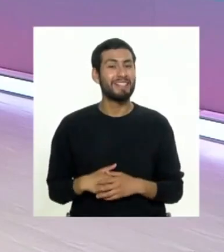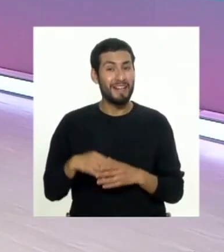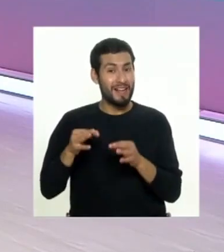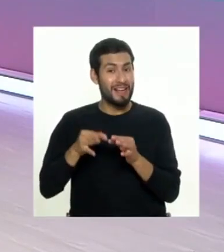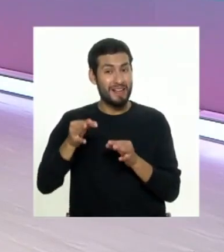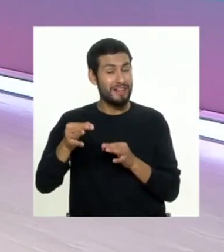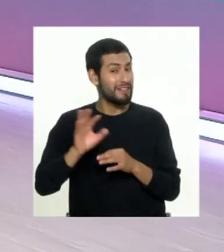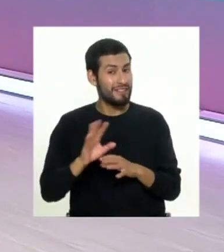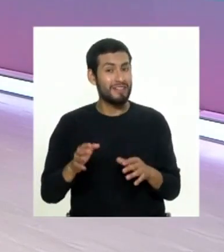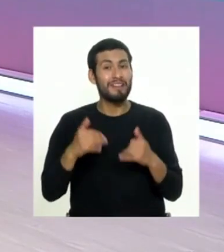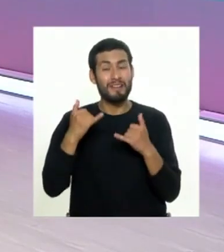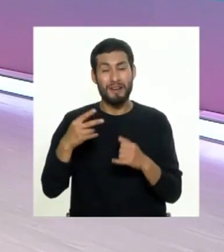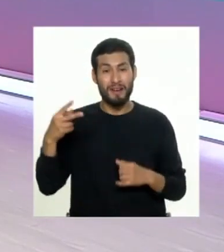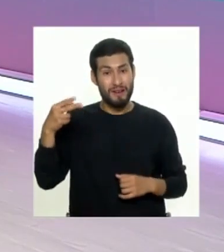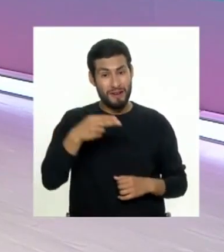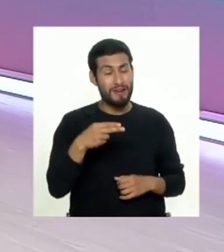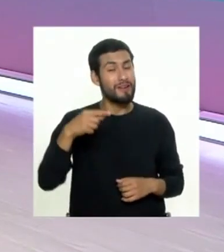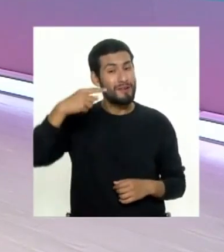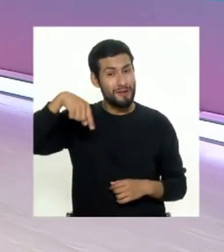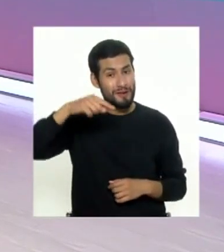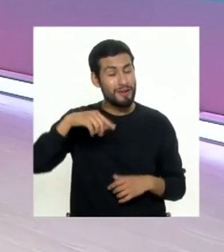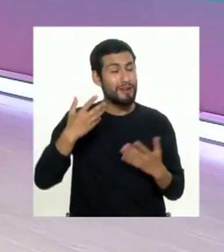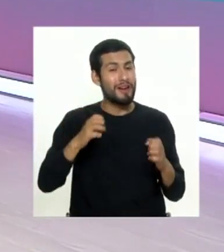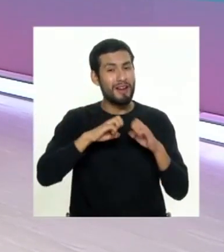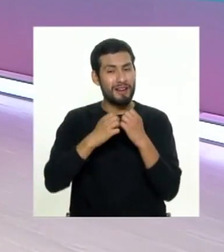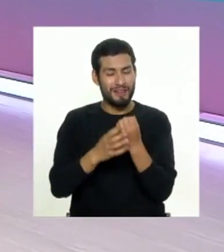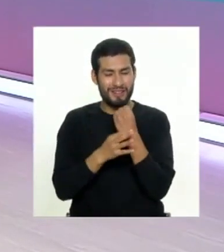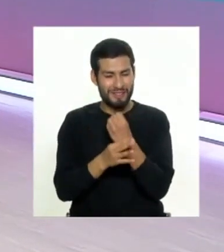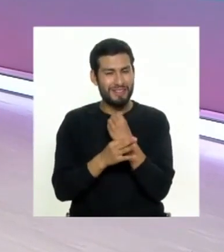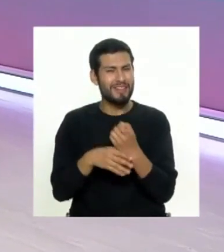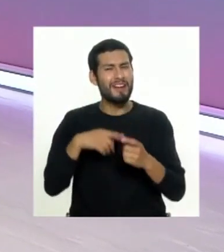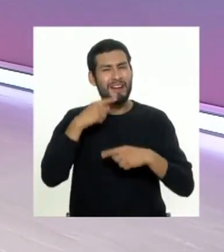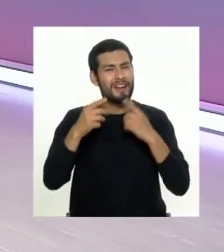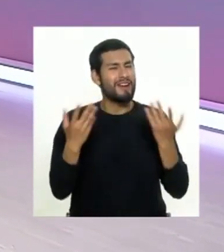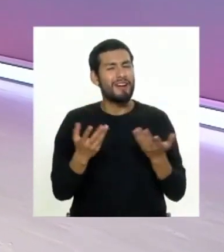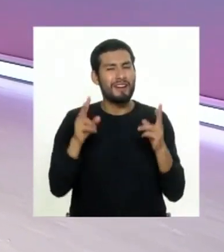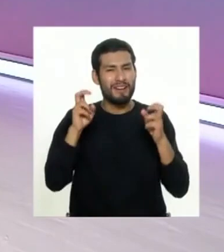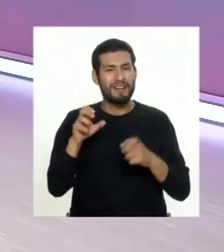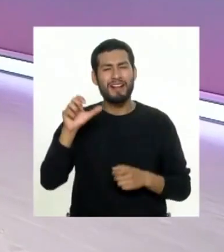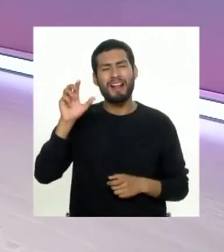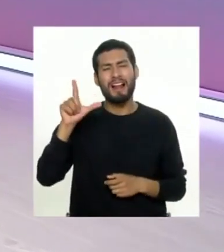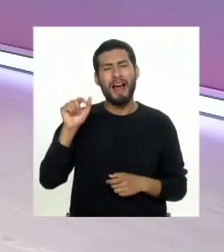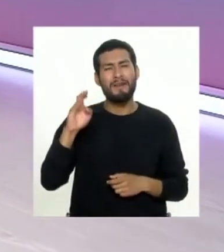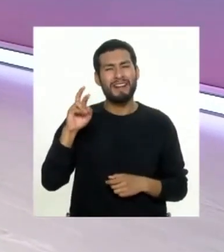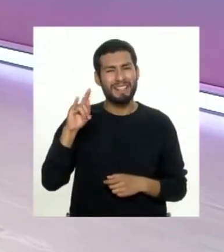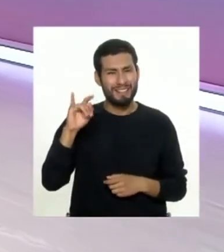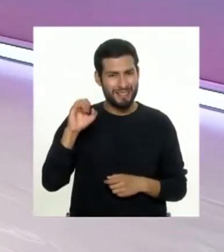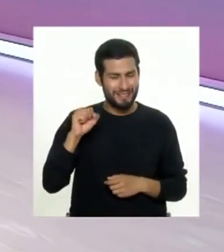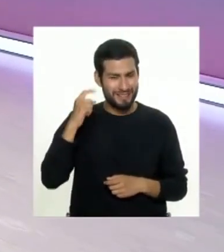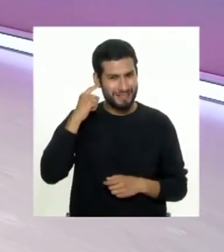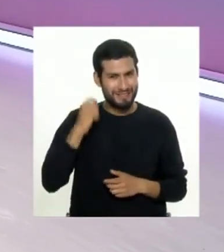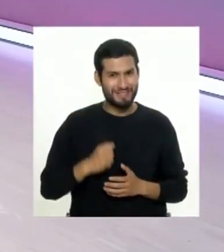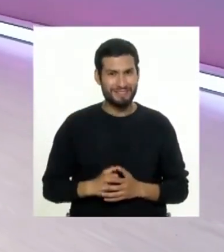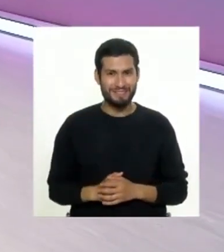más. Vamos a un corte y ya volvemos con Cuerpo Médico hablando hoy de la laberintitis.